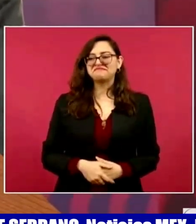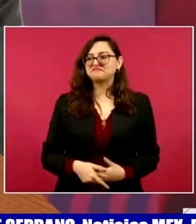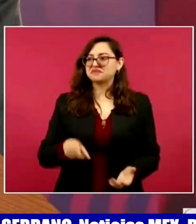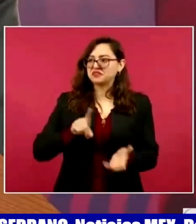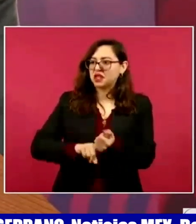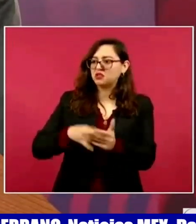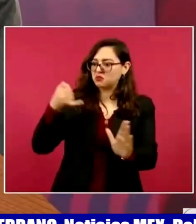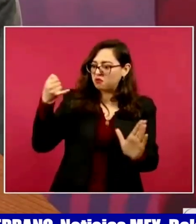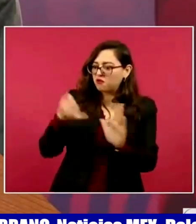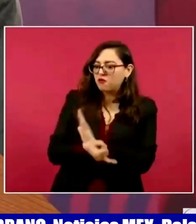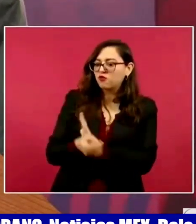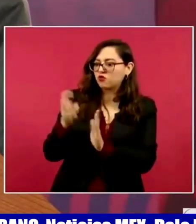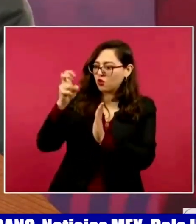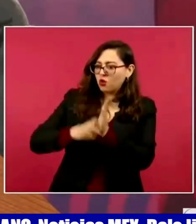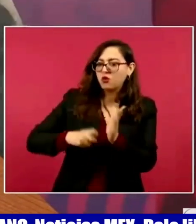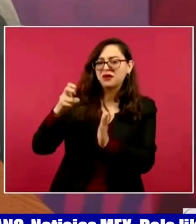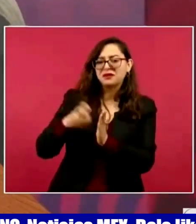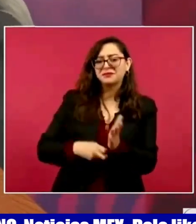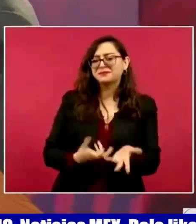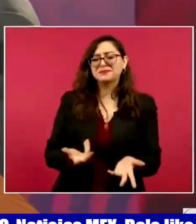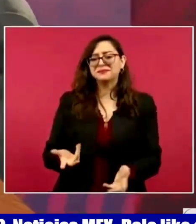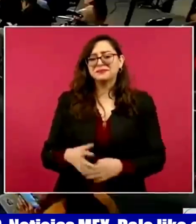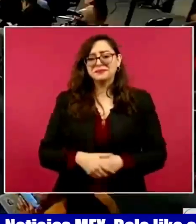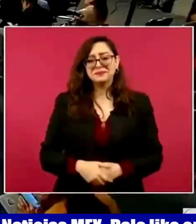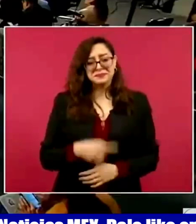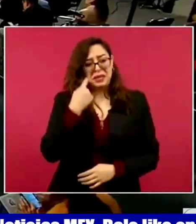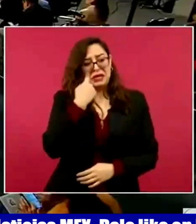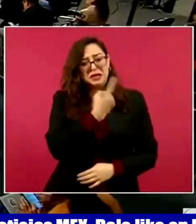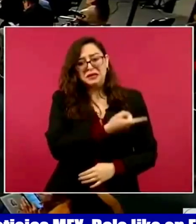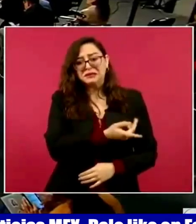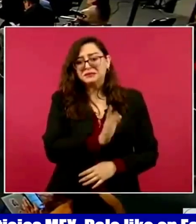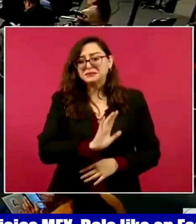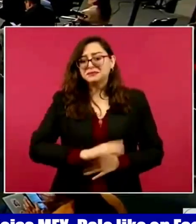Judicial. Aquí lo estamos viendo.